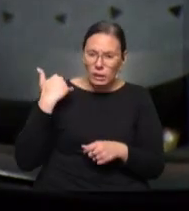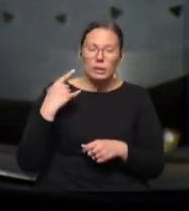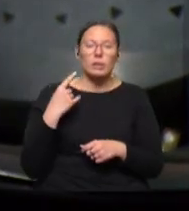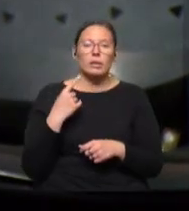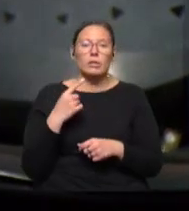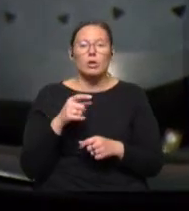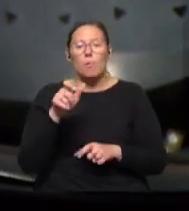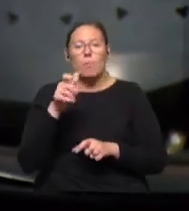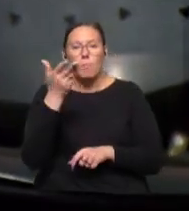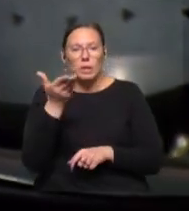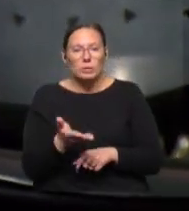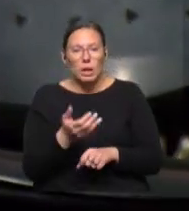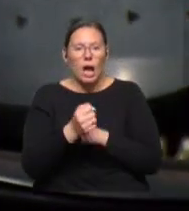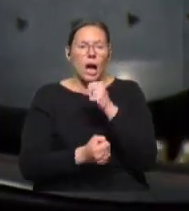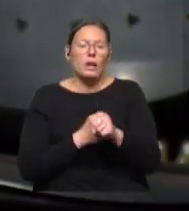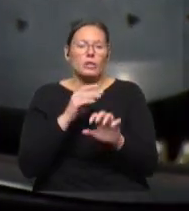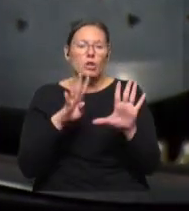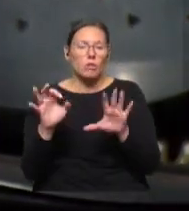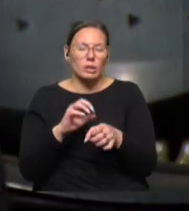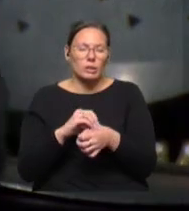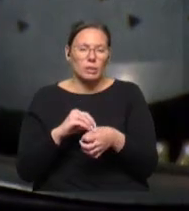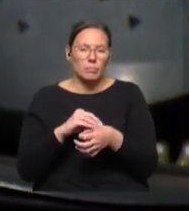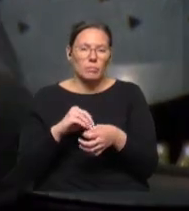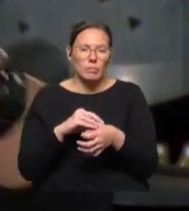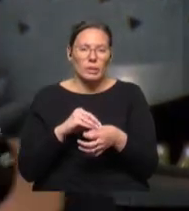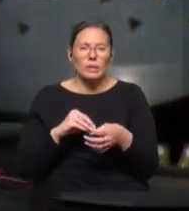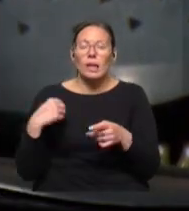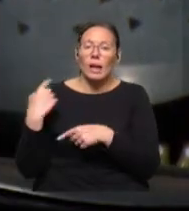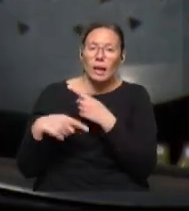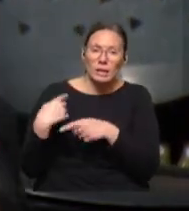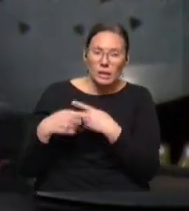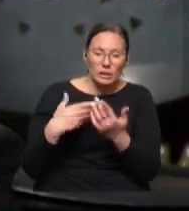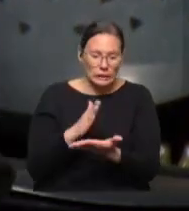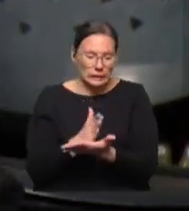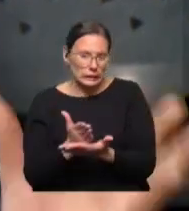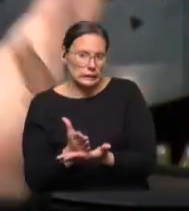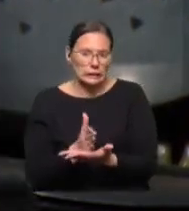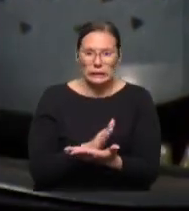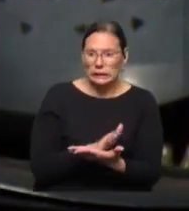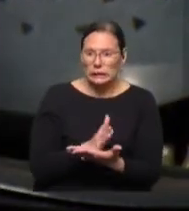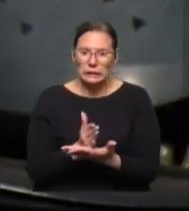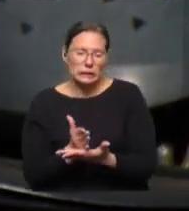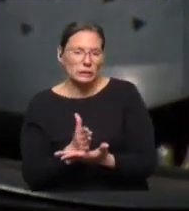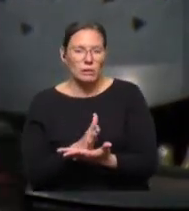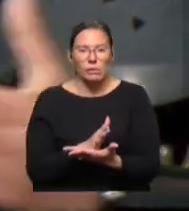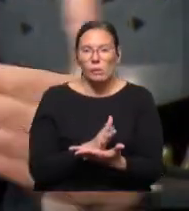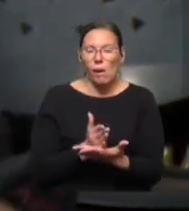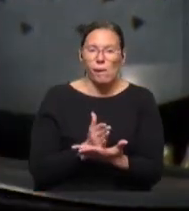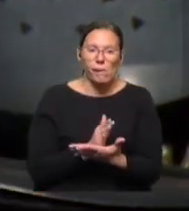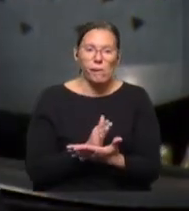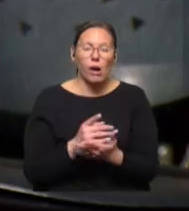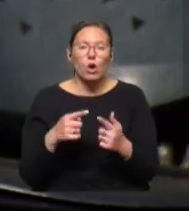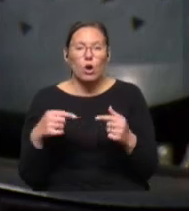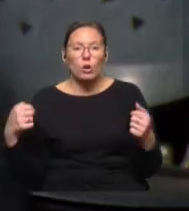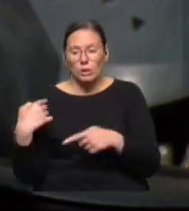son personajes de los años 90, ¿no? Esta generación bisagra que es como que, ¿no? Se atraviesa por los